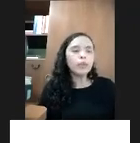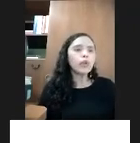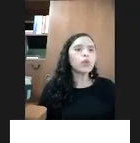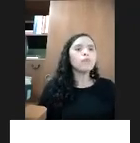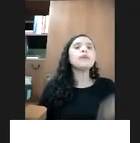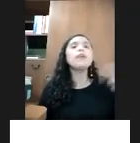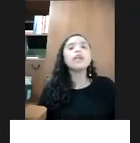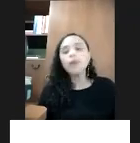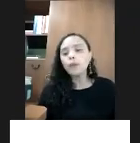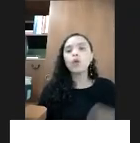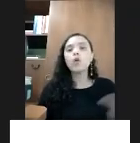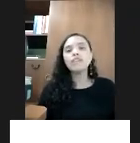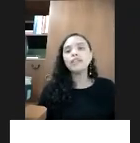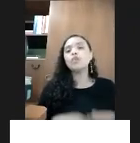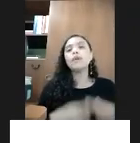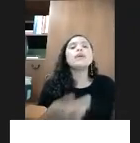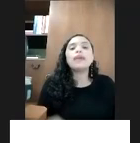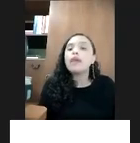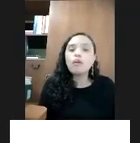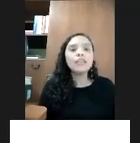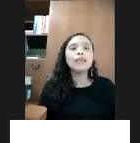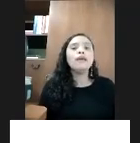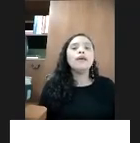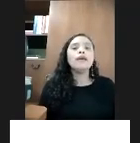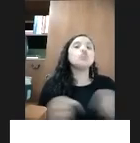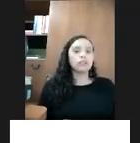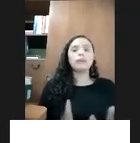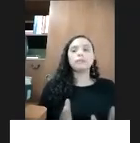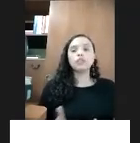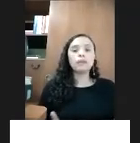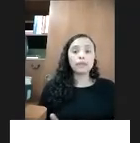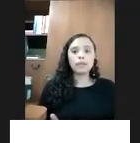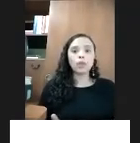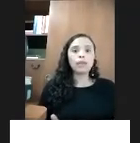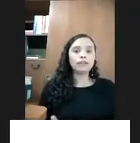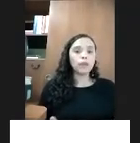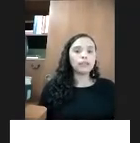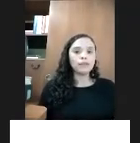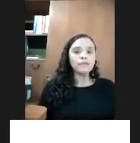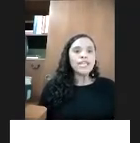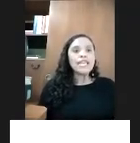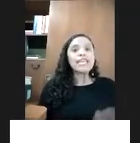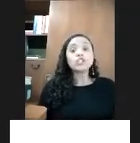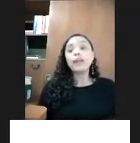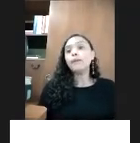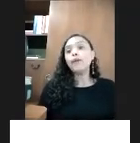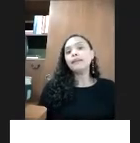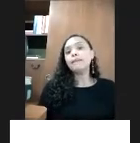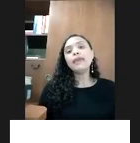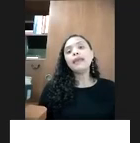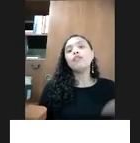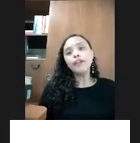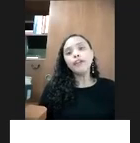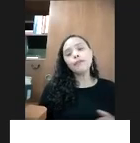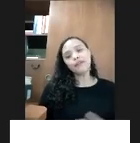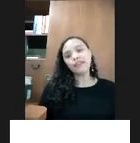número de Convite, y después que yo me comunique con Convite y yo averigüe qué es Convite, yo te permito que me tomes la entrevista. Y eso responde también